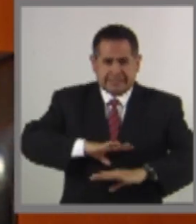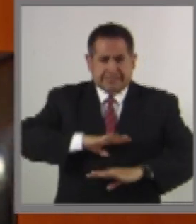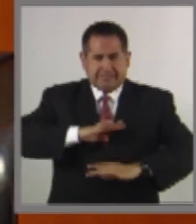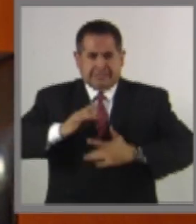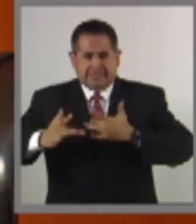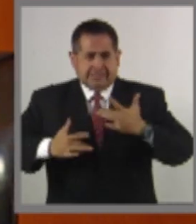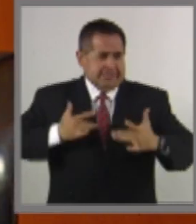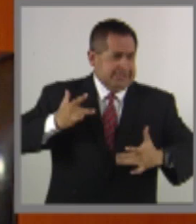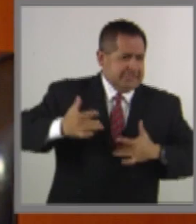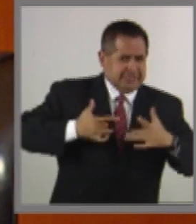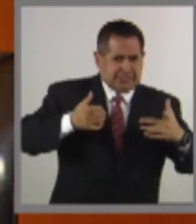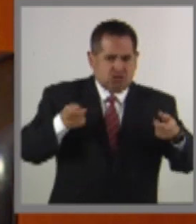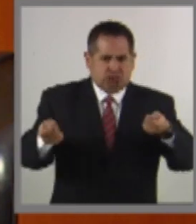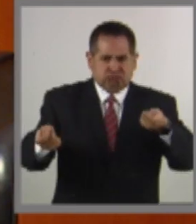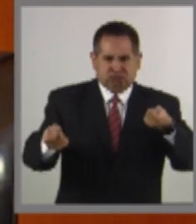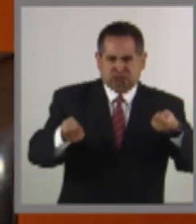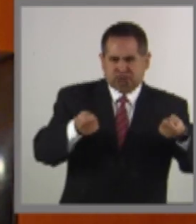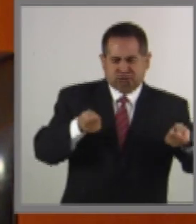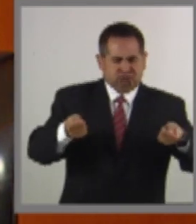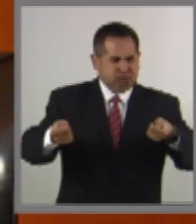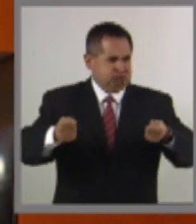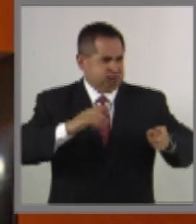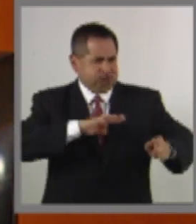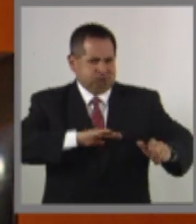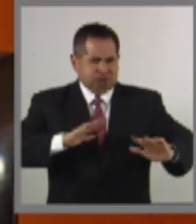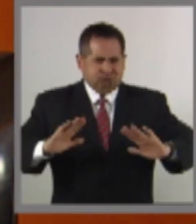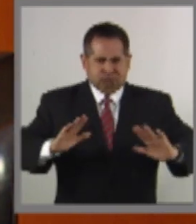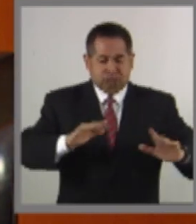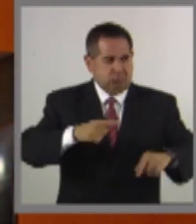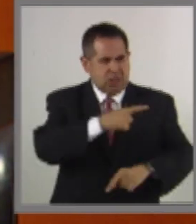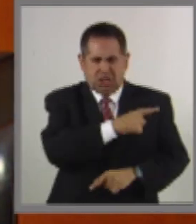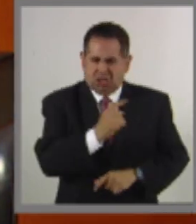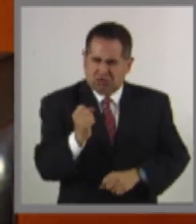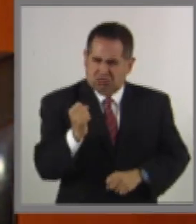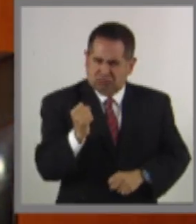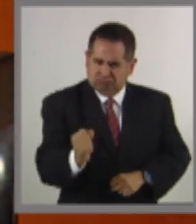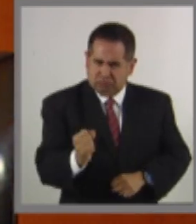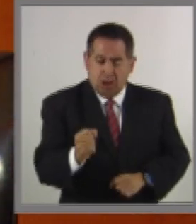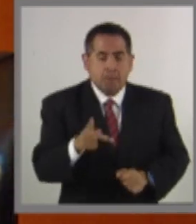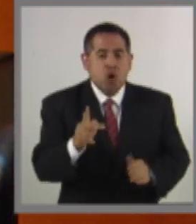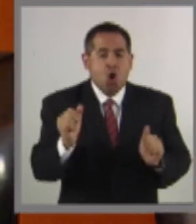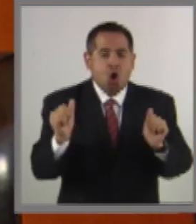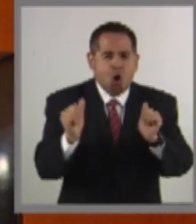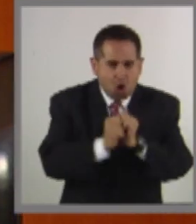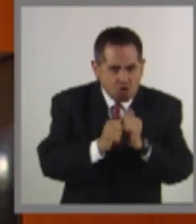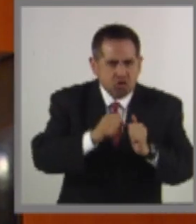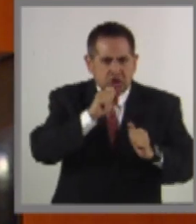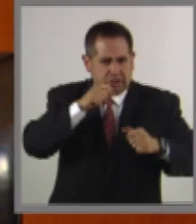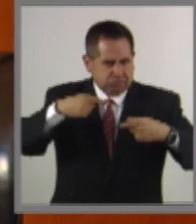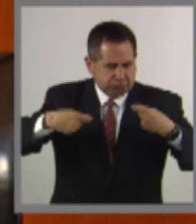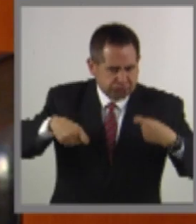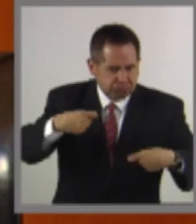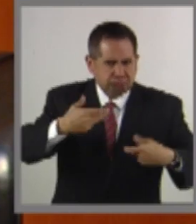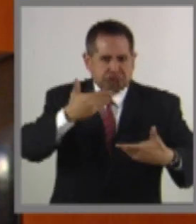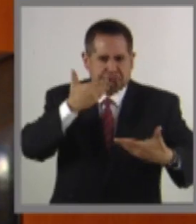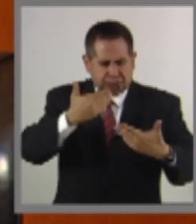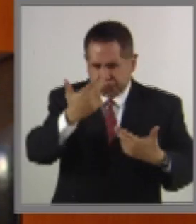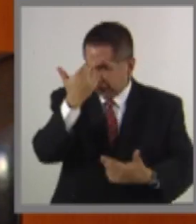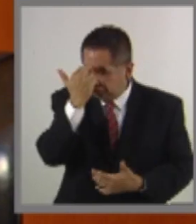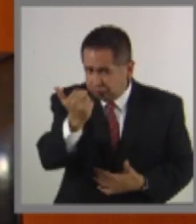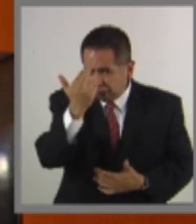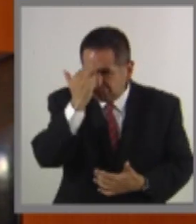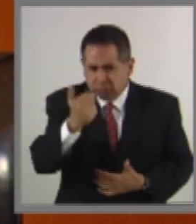las intervenciones y los tiempos con firmeza, pero ágil, flexible, lo cual